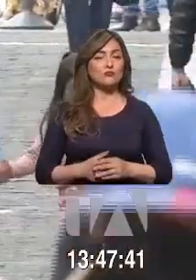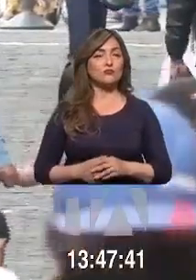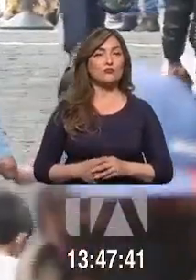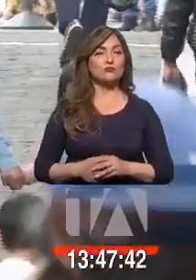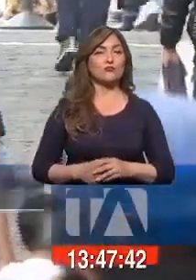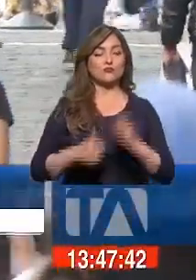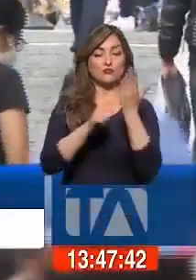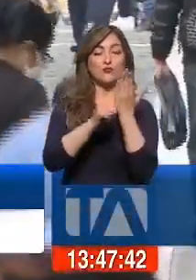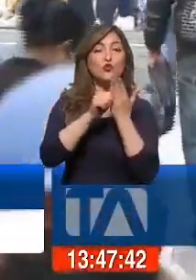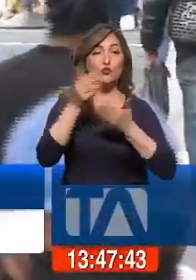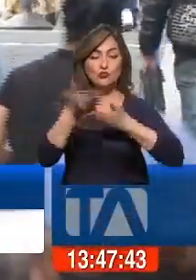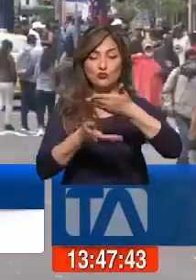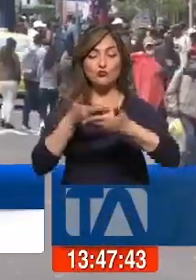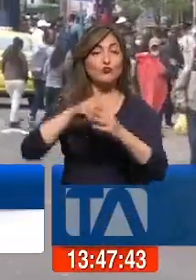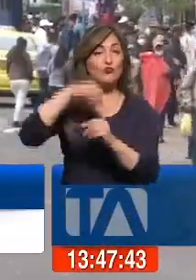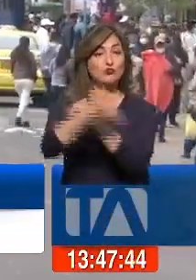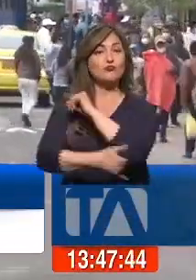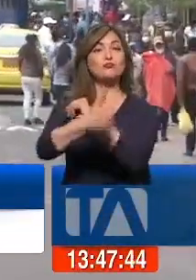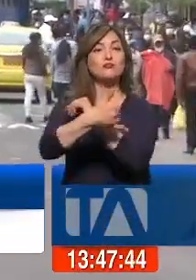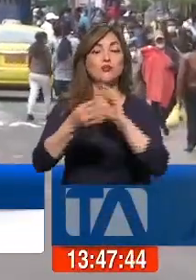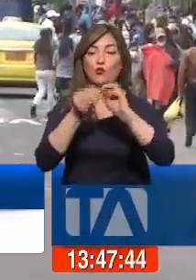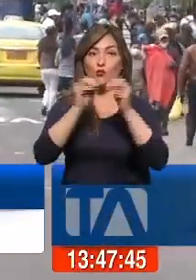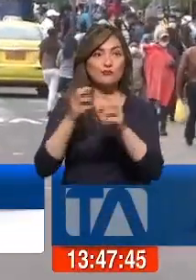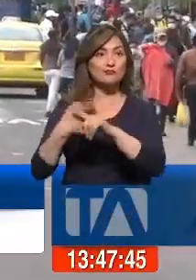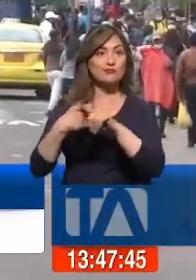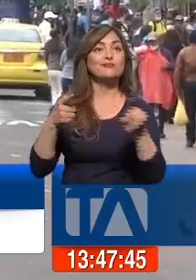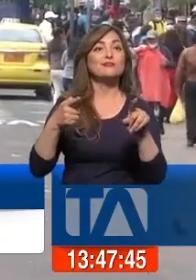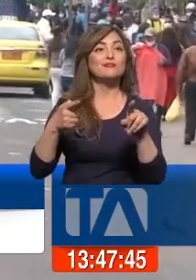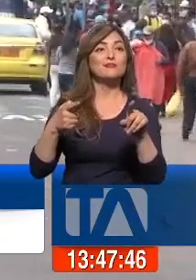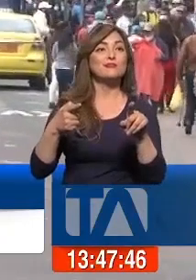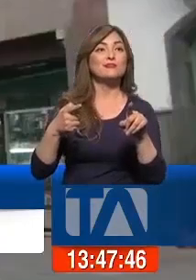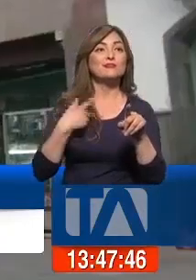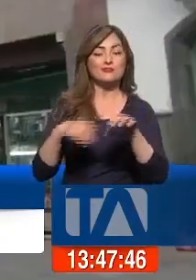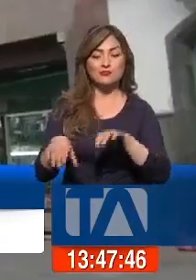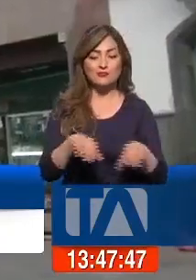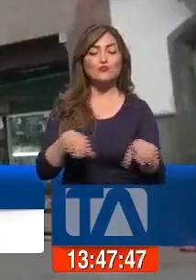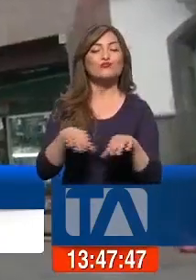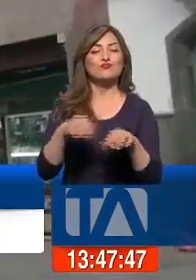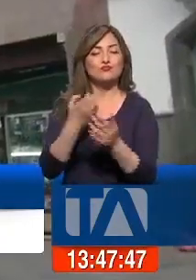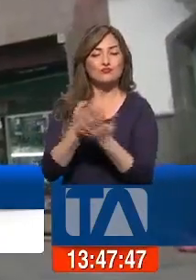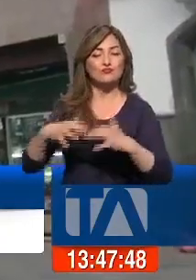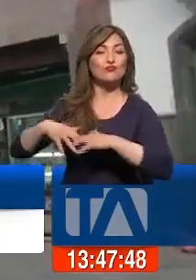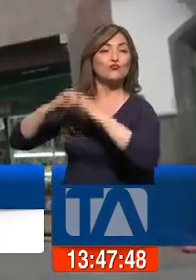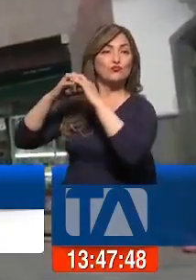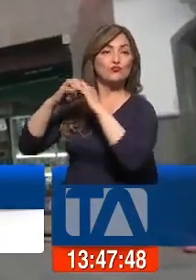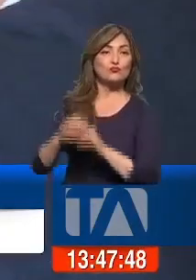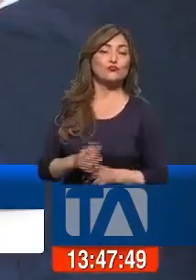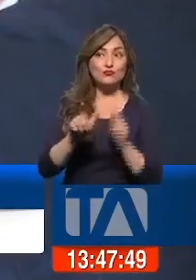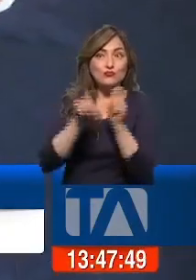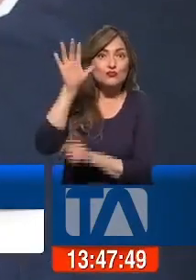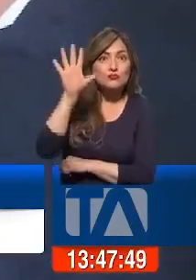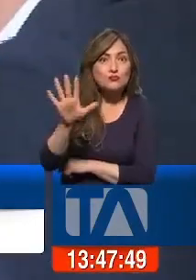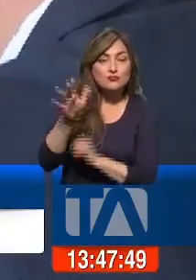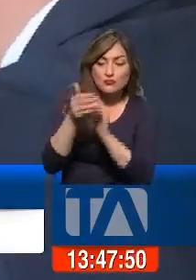El Ministerio de Comercio Exterior lleva adelante la formación de denominadas fuerzas de tarea para la reactivación económica. 55 personas